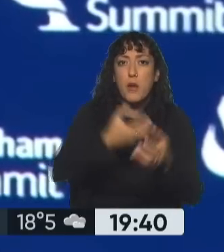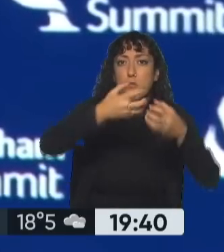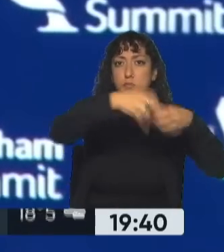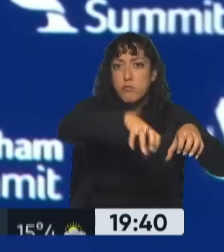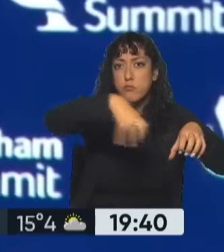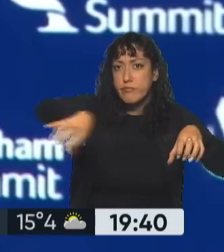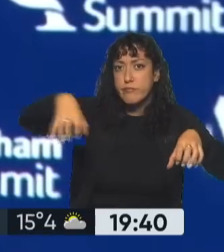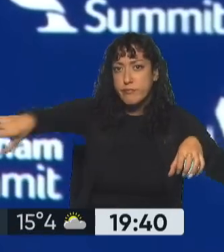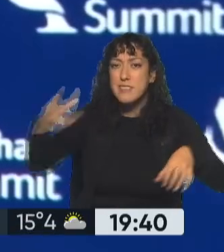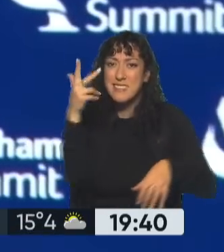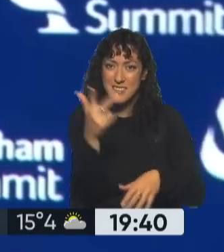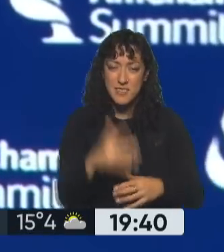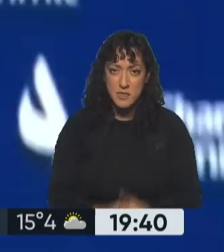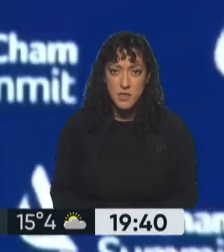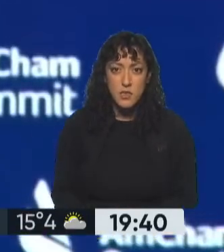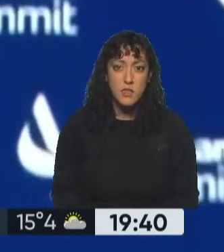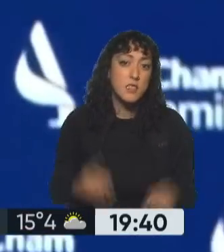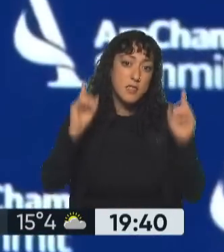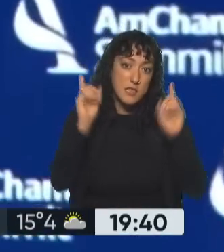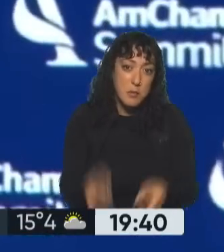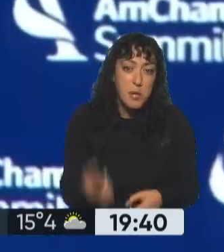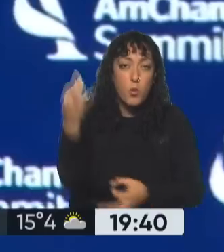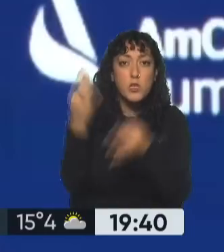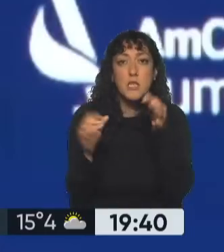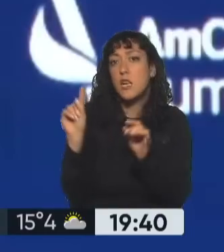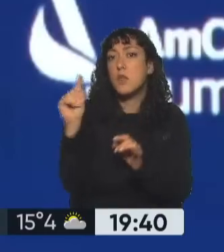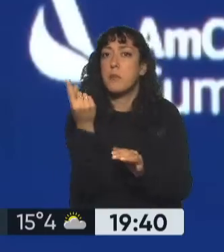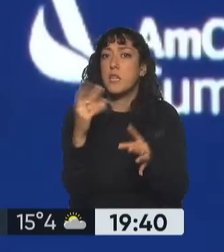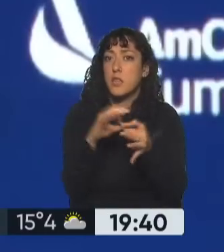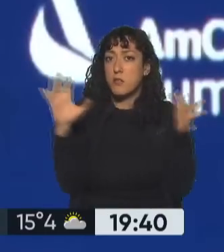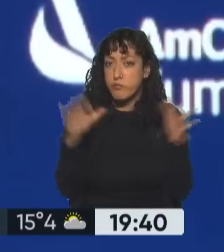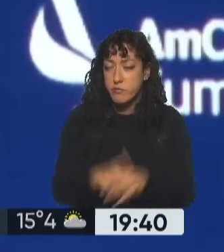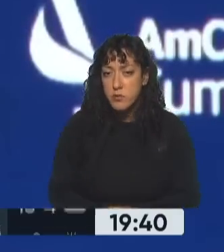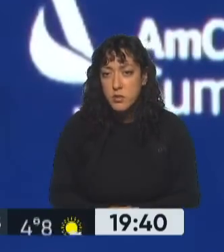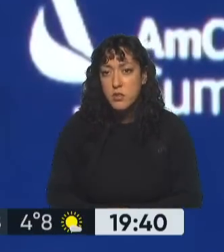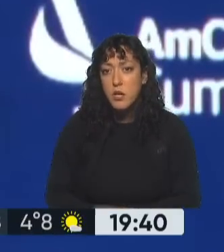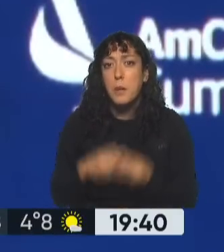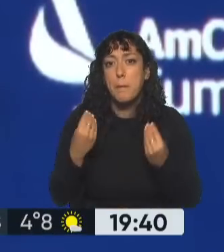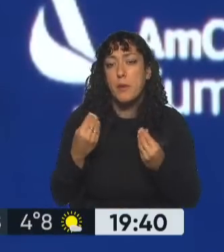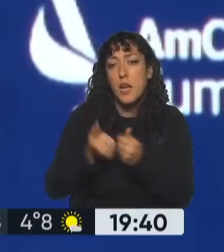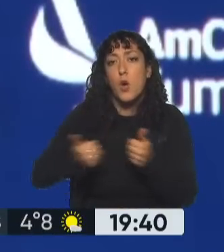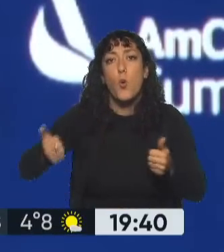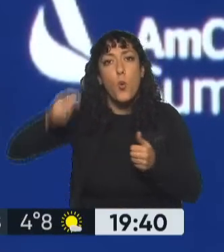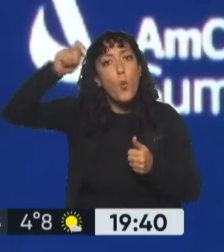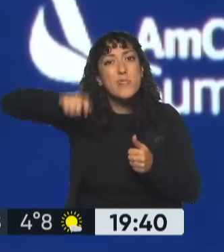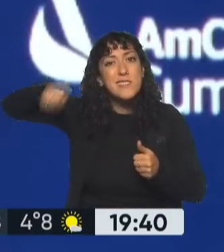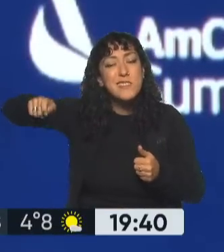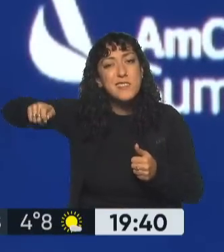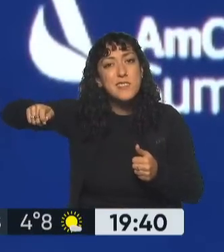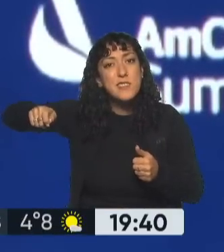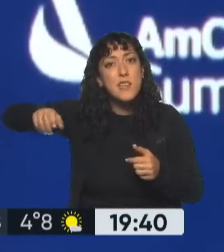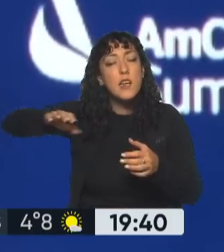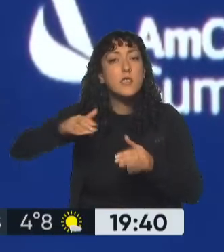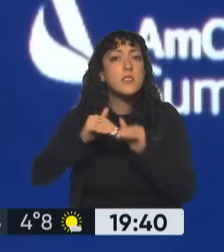está también desde ya la independencia del Poder Judicial, basada en la estabilidad de los jueces en el ejercicio de